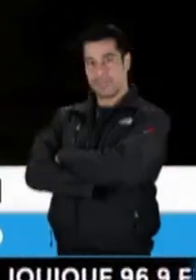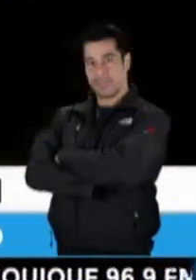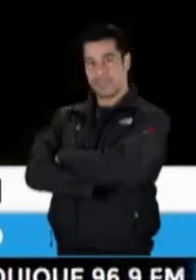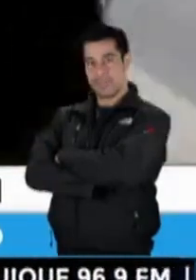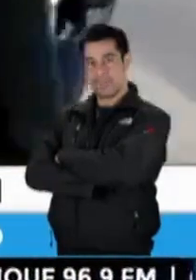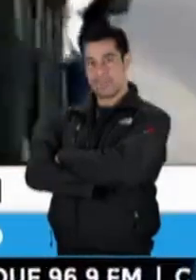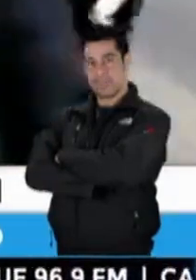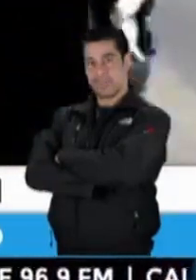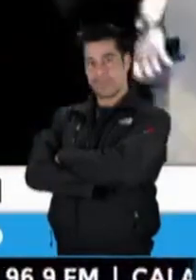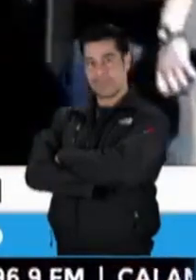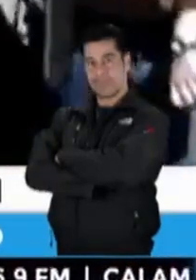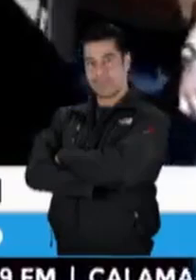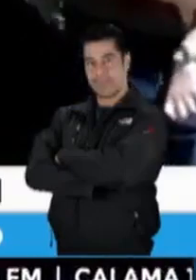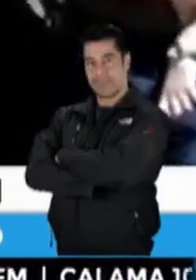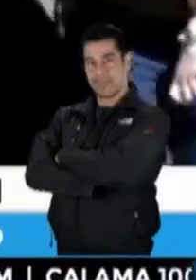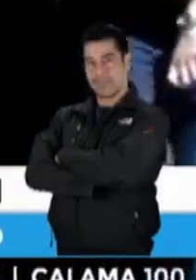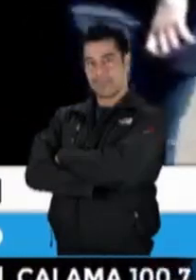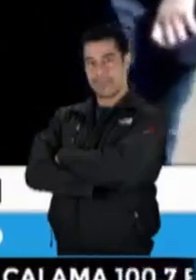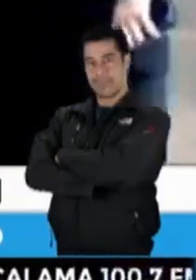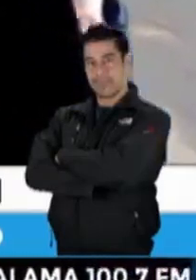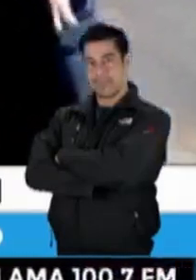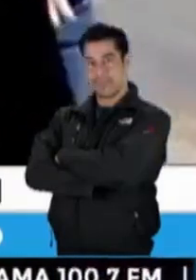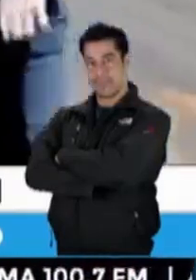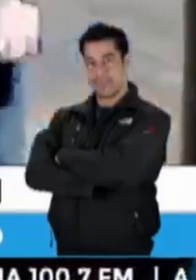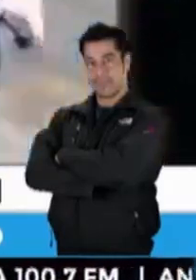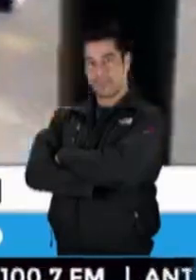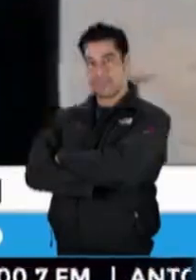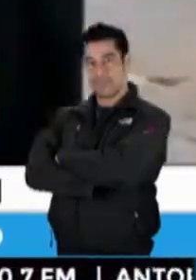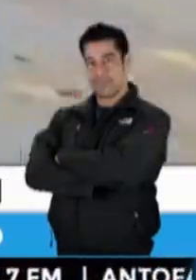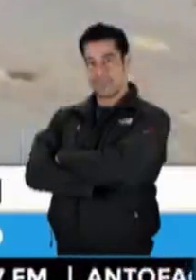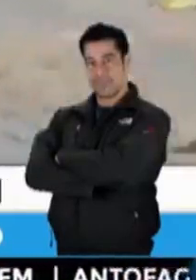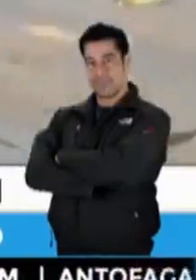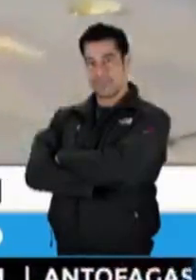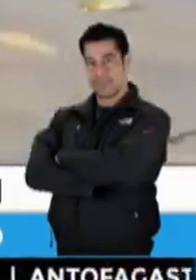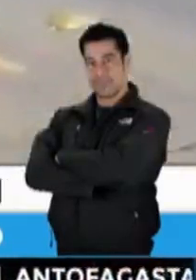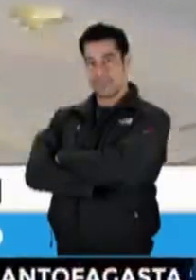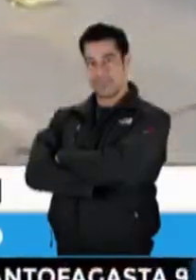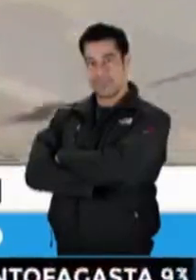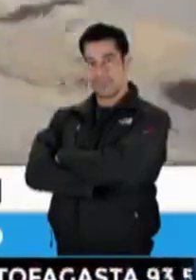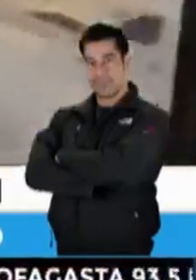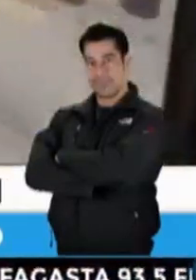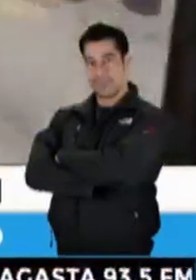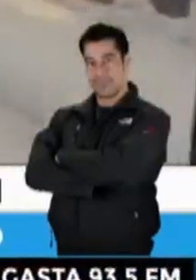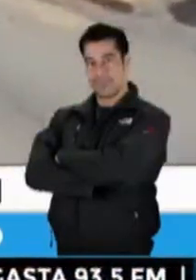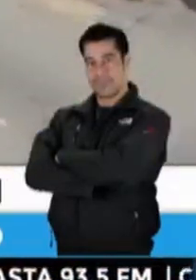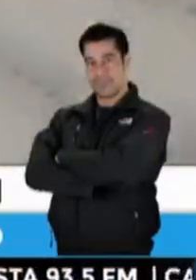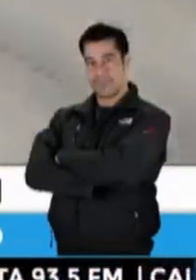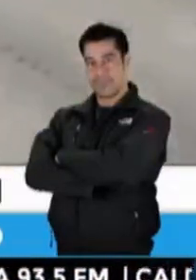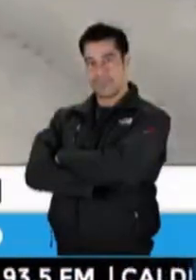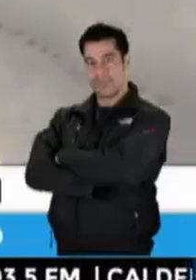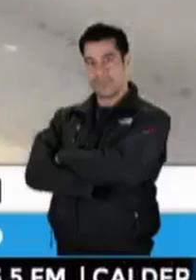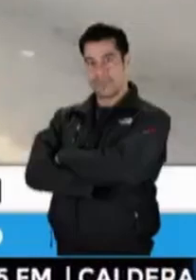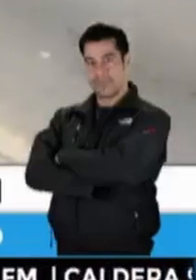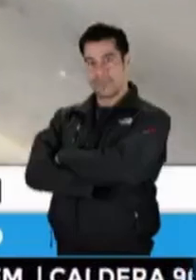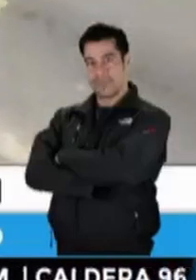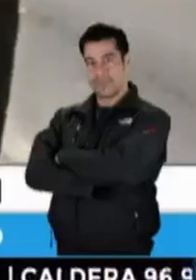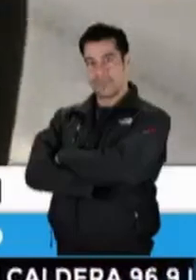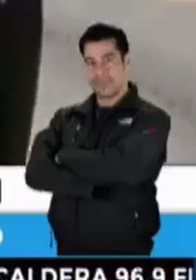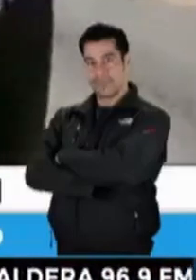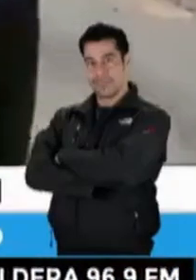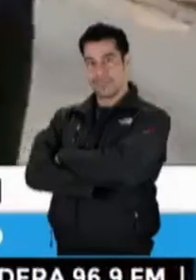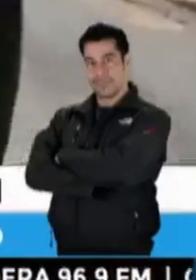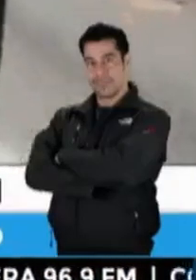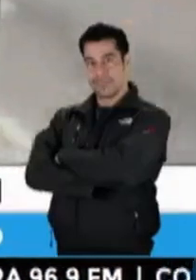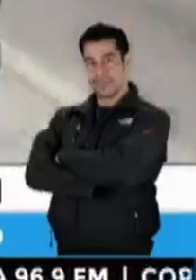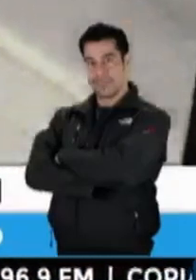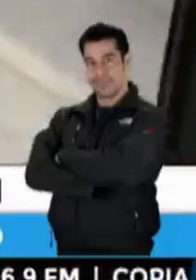ocurriendo en la posta central, en la clínica Dávila, en la comuna de Recoleta, otras dos personas eran abandonadas en la entrada de